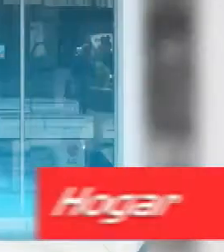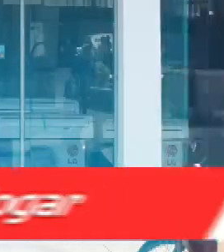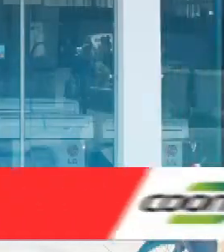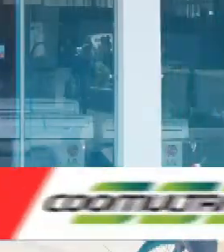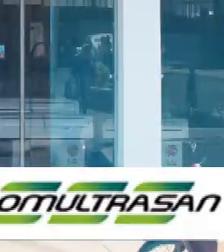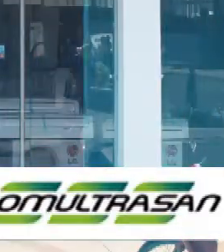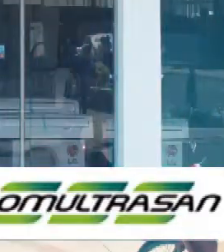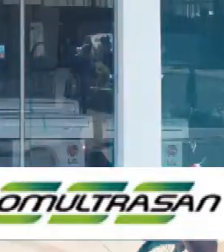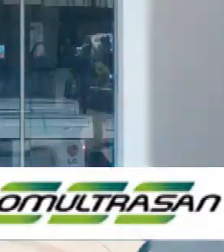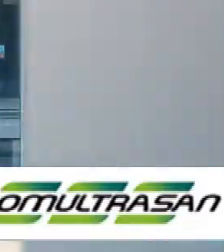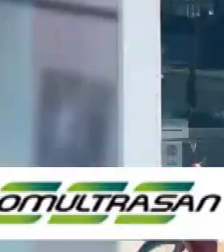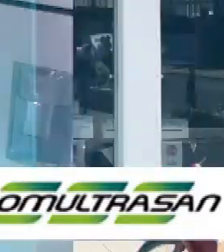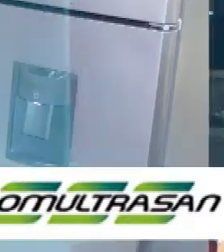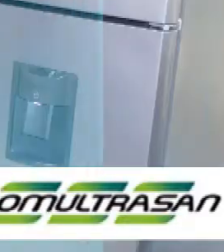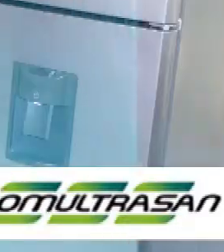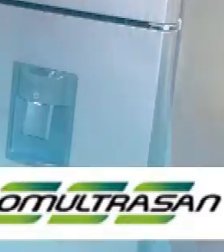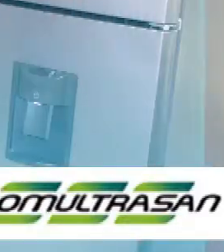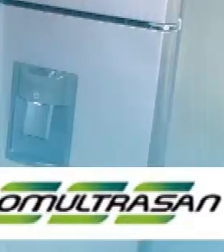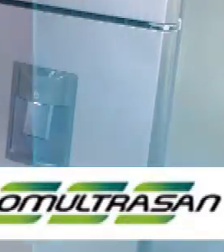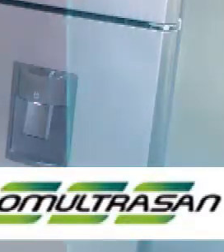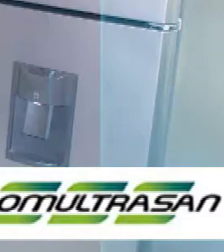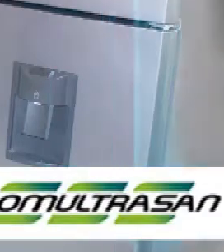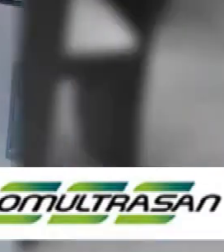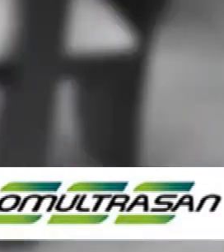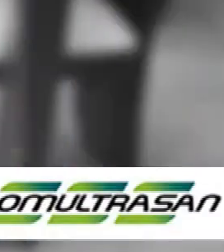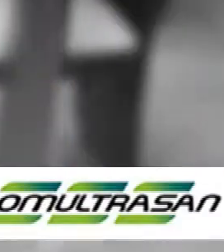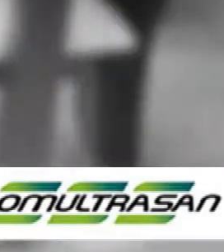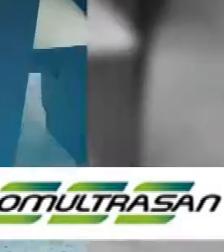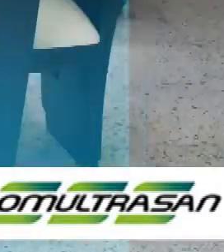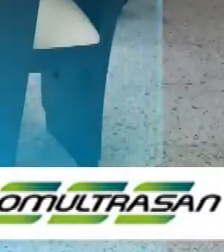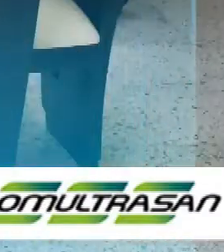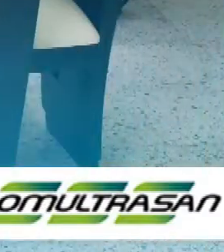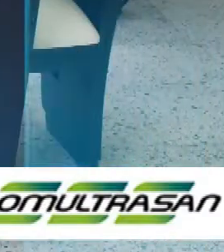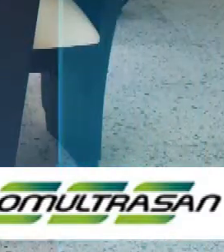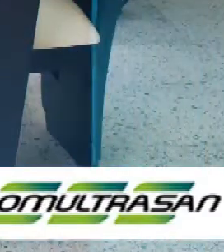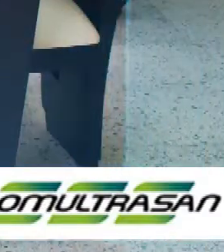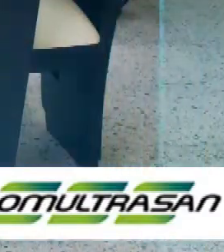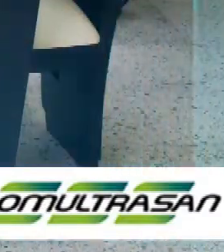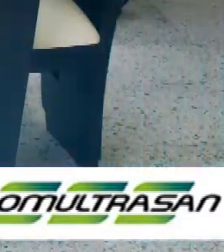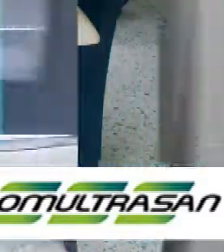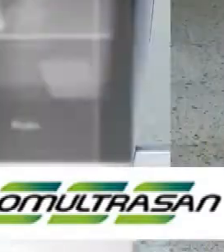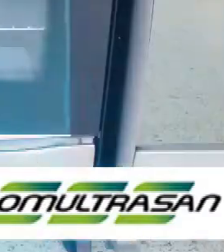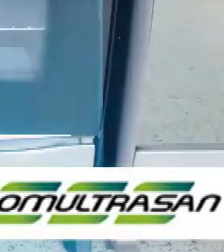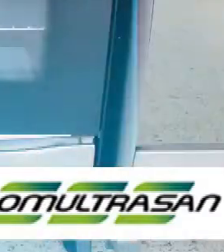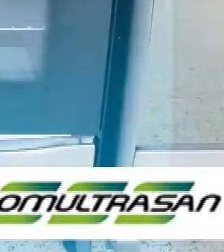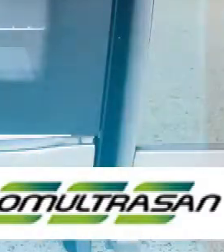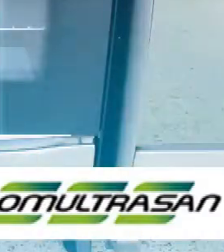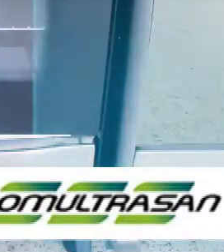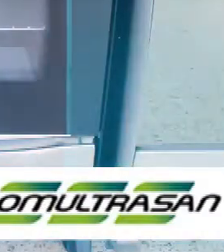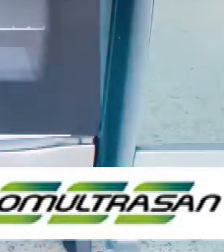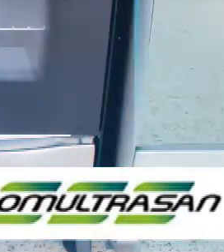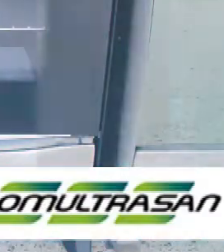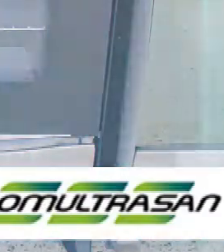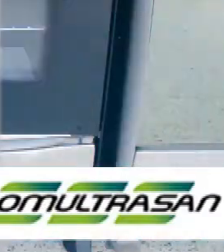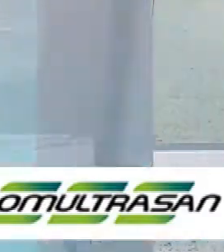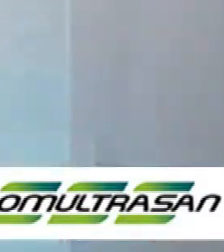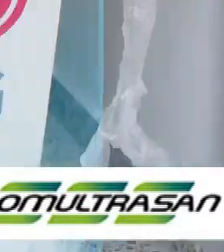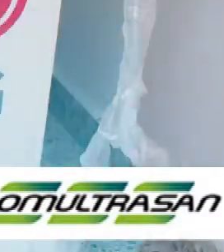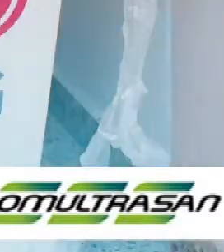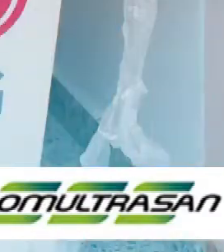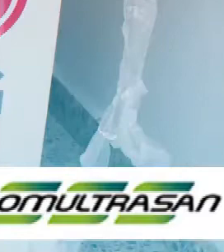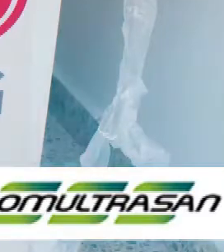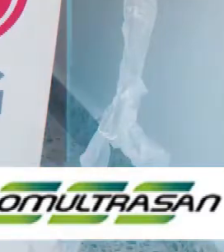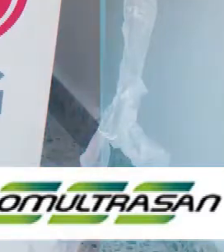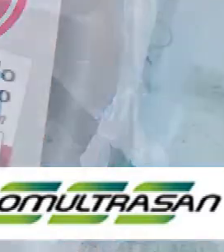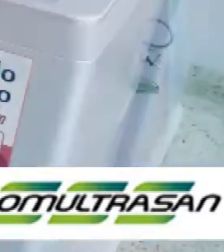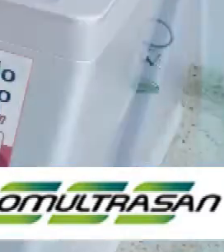Como Ultrasan Hogar, las mejores marcas nacionales e importadas, con amplios descuentos, planes de pago personales, por libranza y con la ESA.